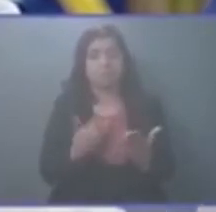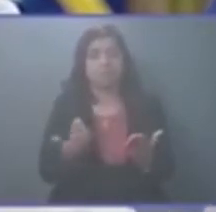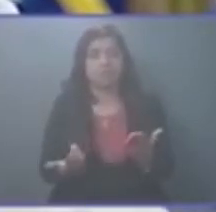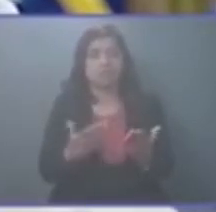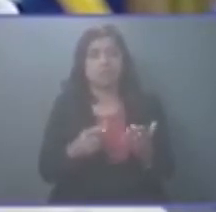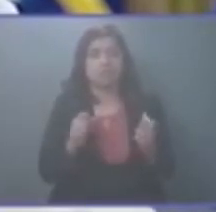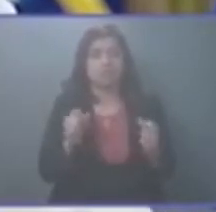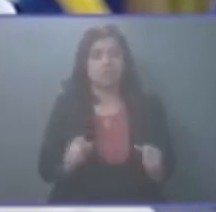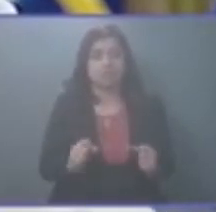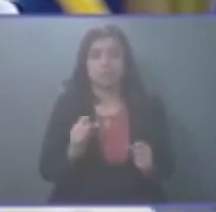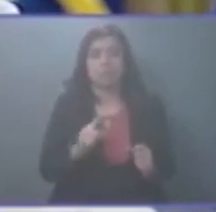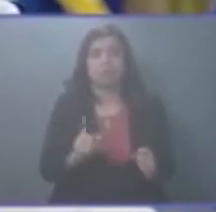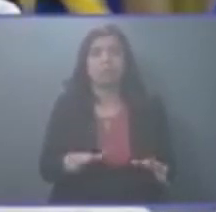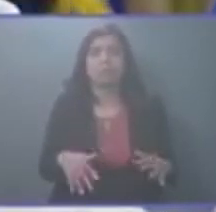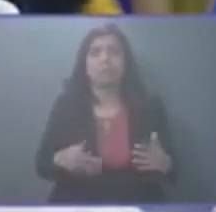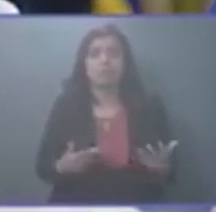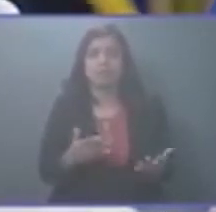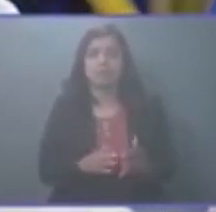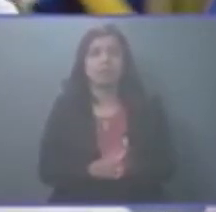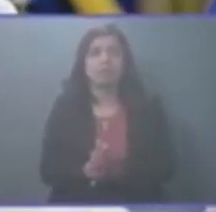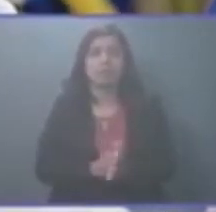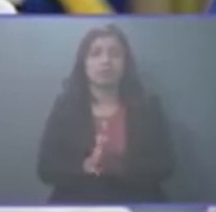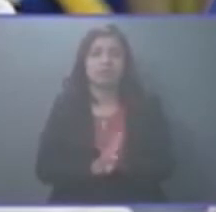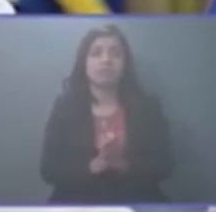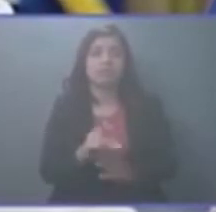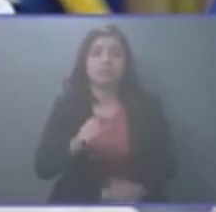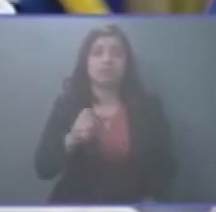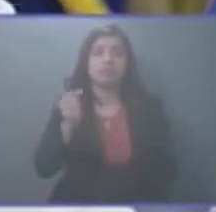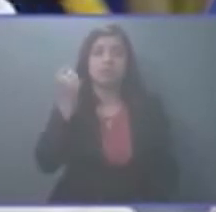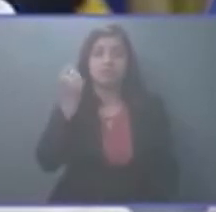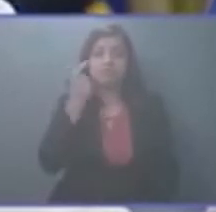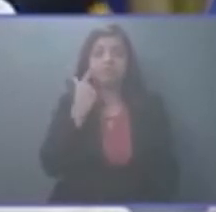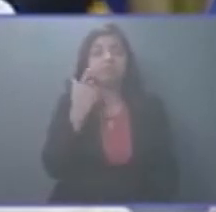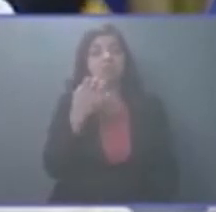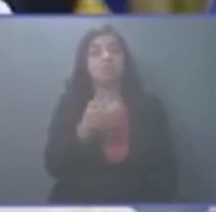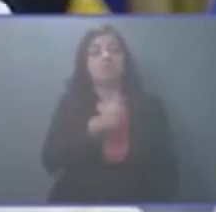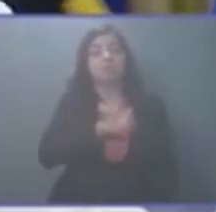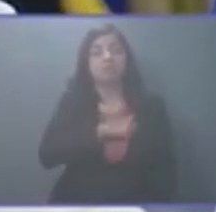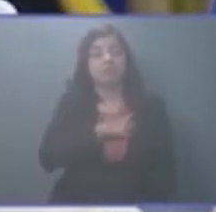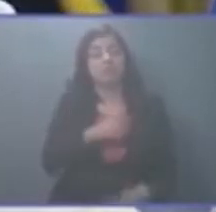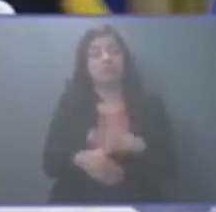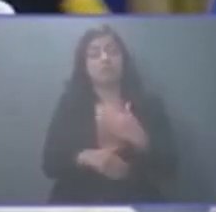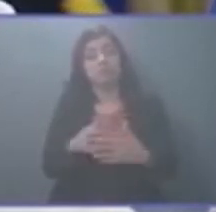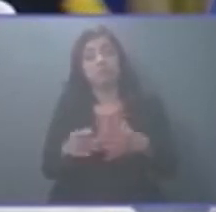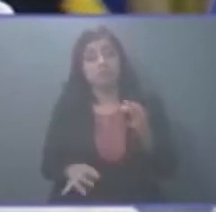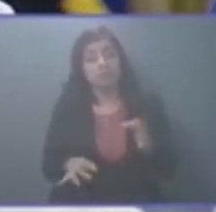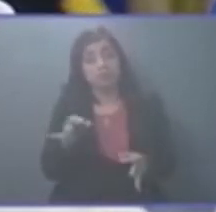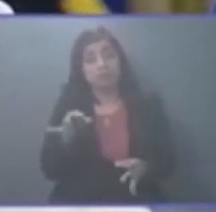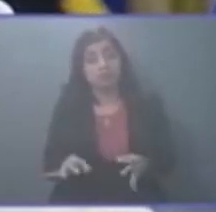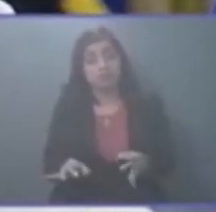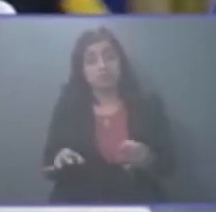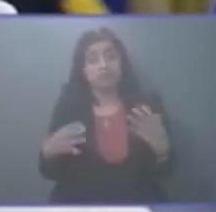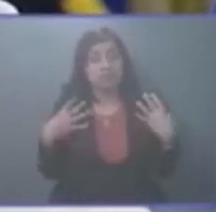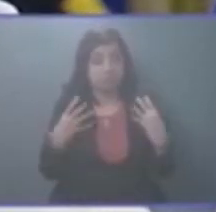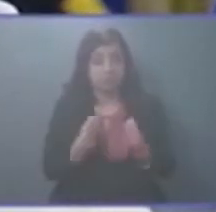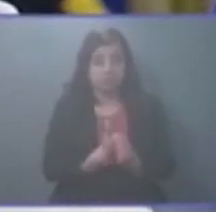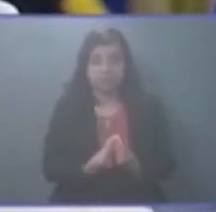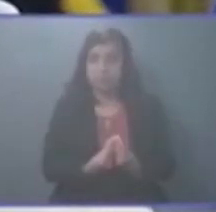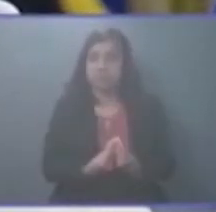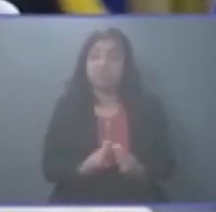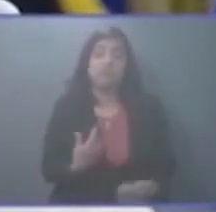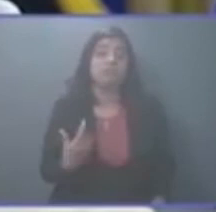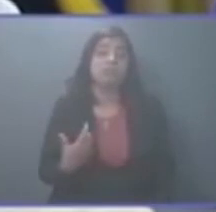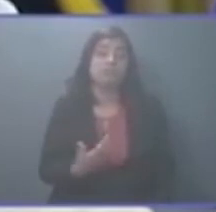presente por una razón muy importante y es que corresponde a un acto de justicia social nuestro